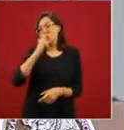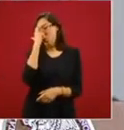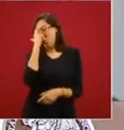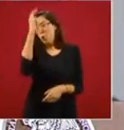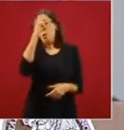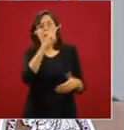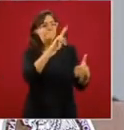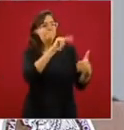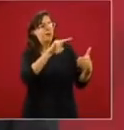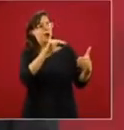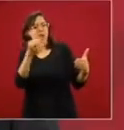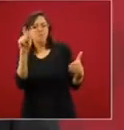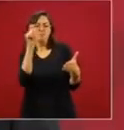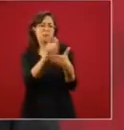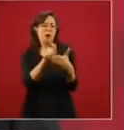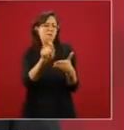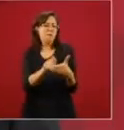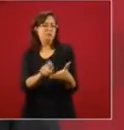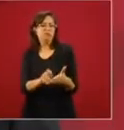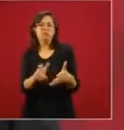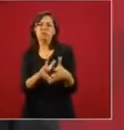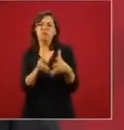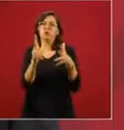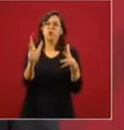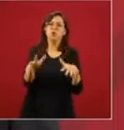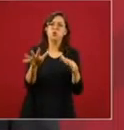los muralistas después de la Revolución.